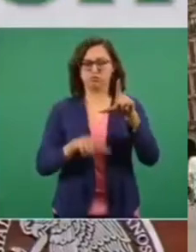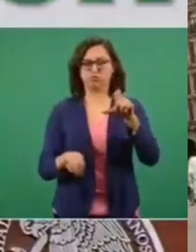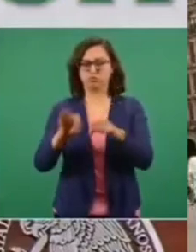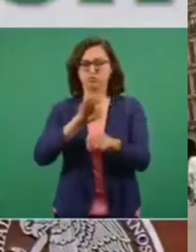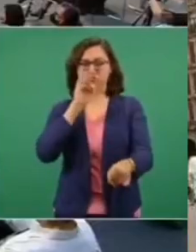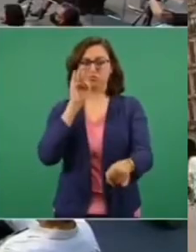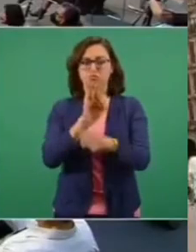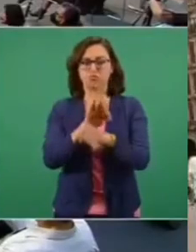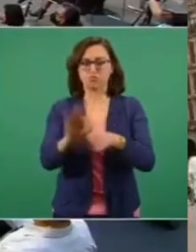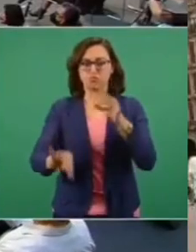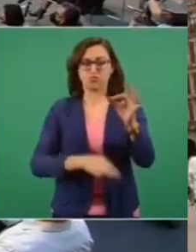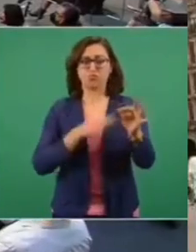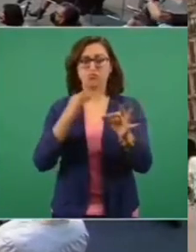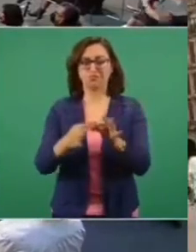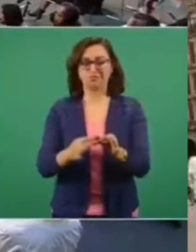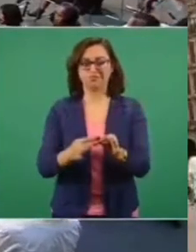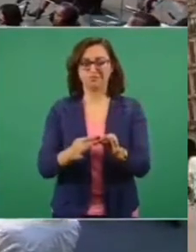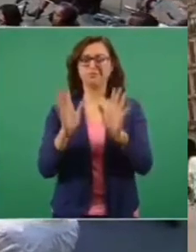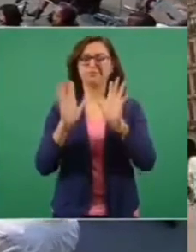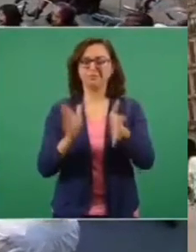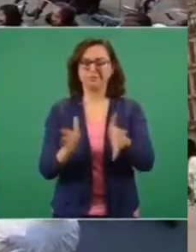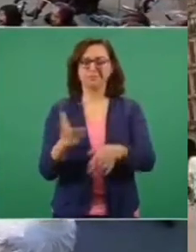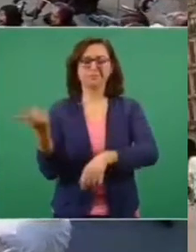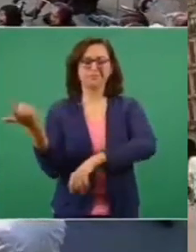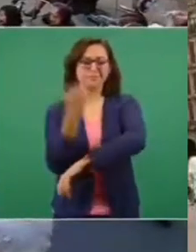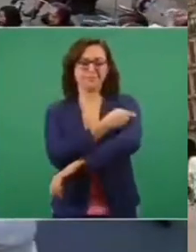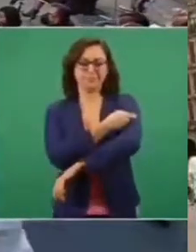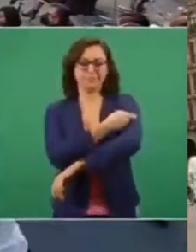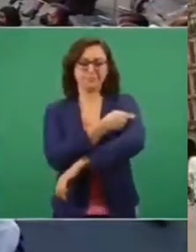vamos a la vacuna.